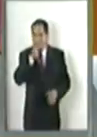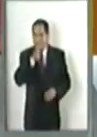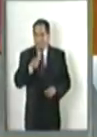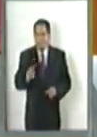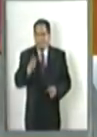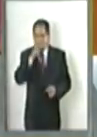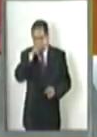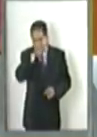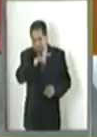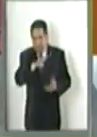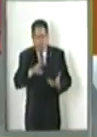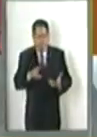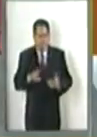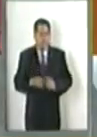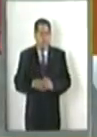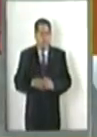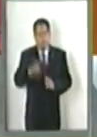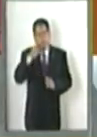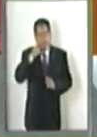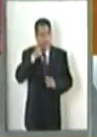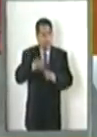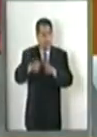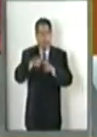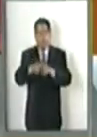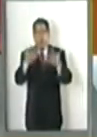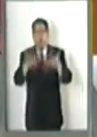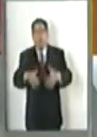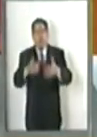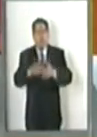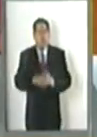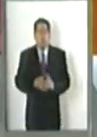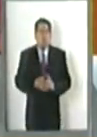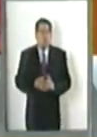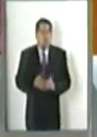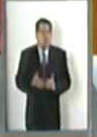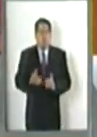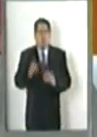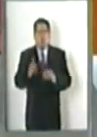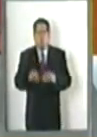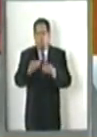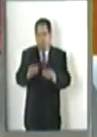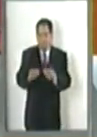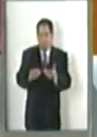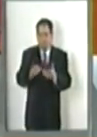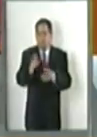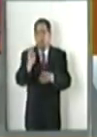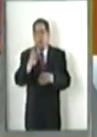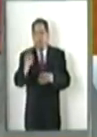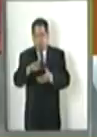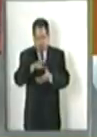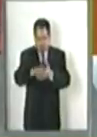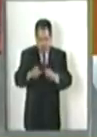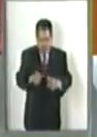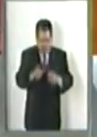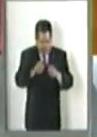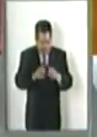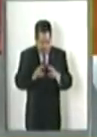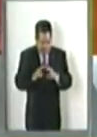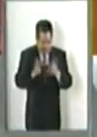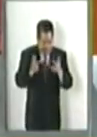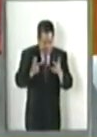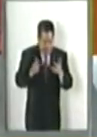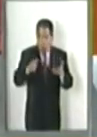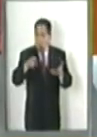Complementariamente, esas empresas no suministran las refacciones que permitirían la reparación